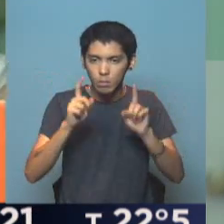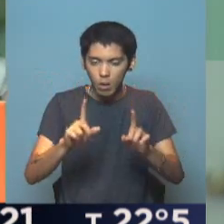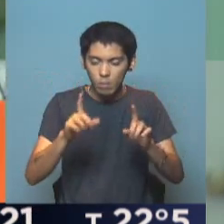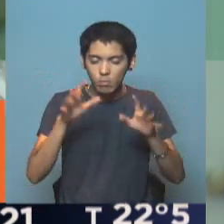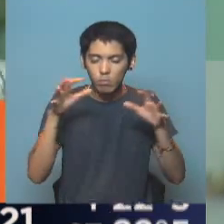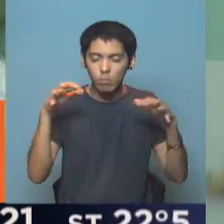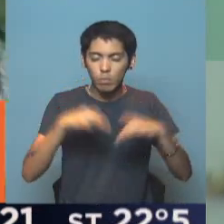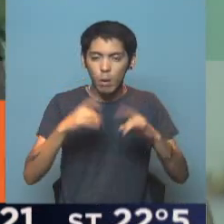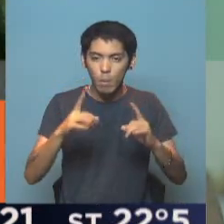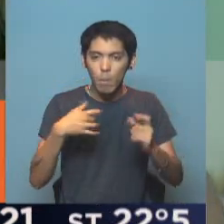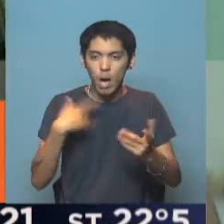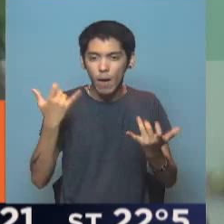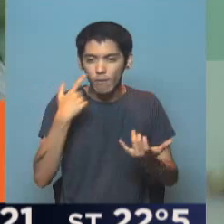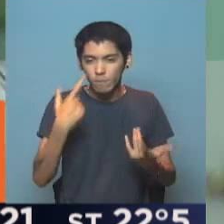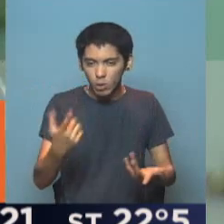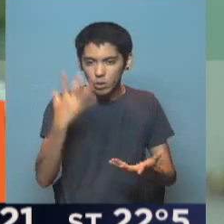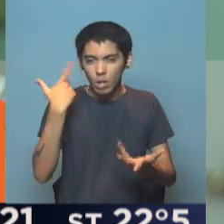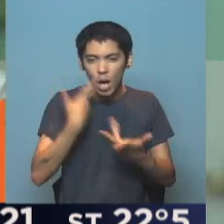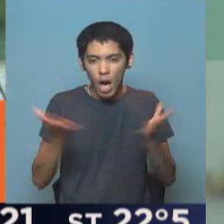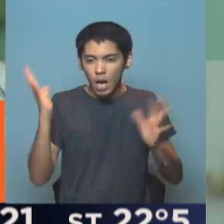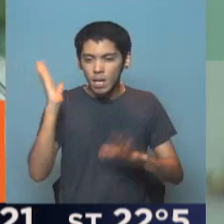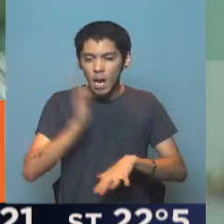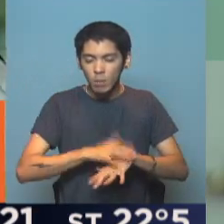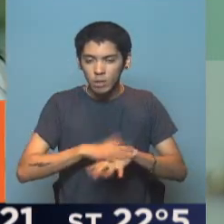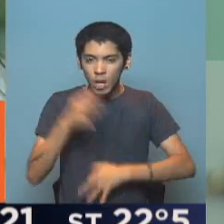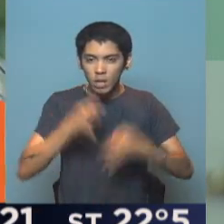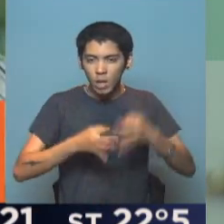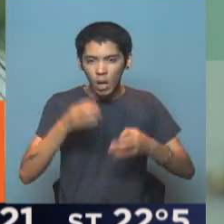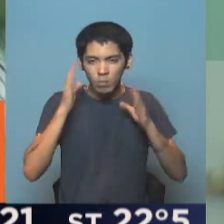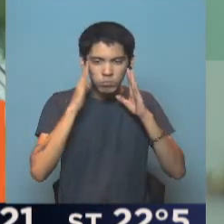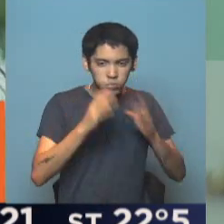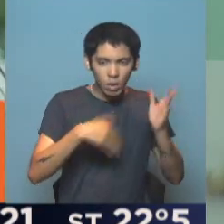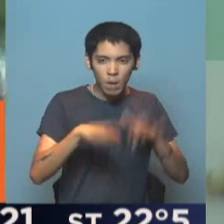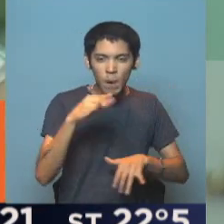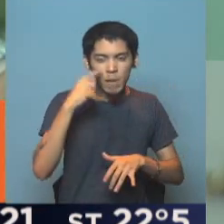la responsabilidad que ha tenido la justicia en el caso puntual de Micaela.